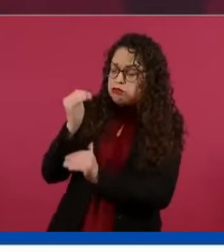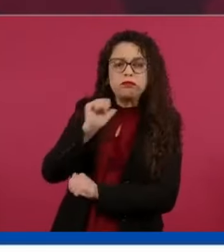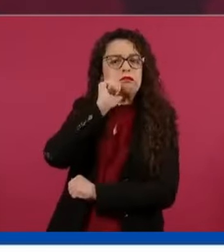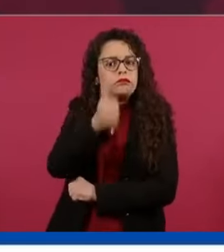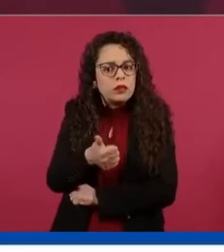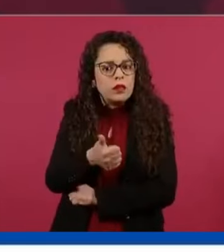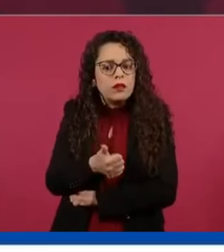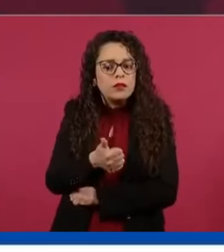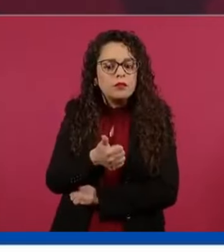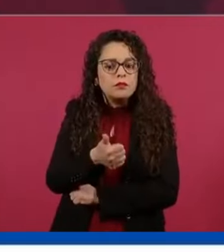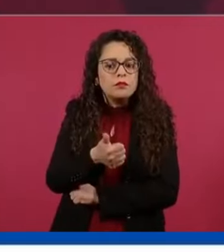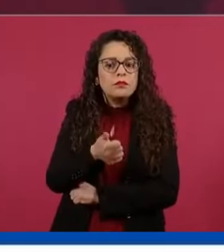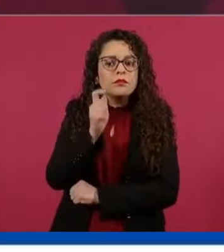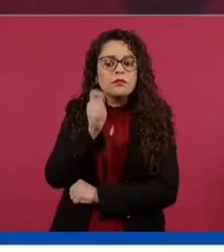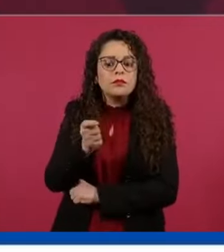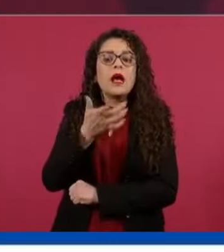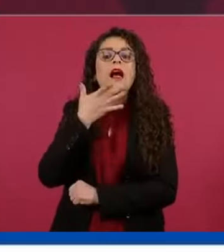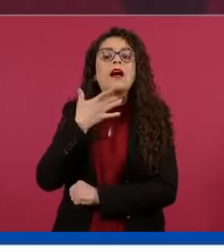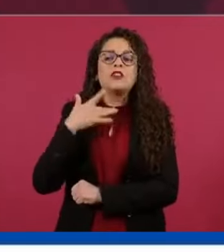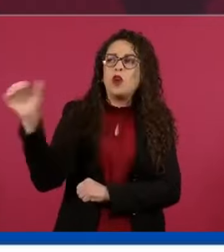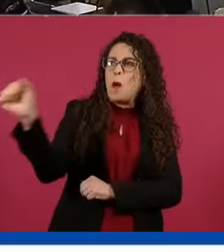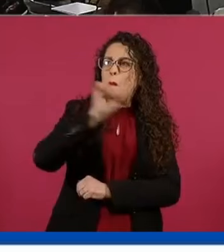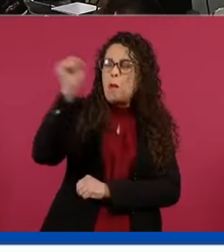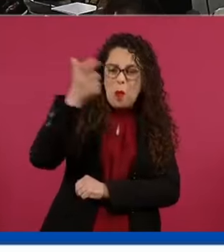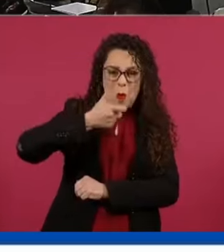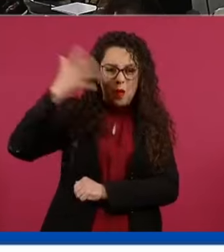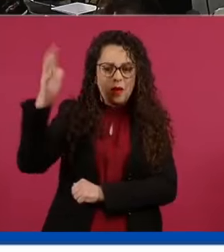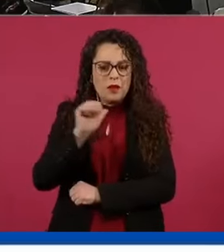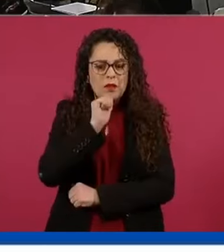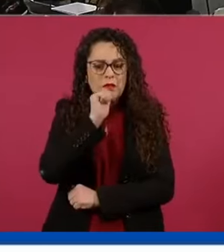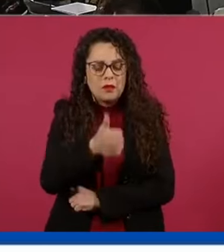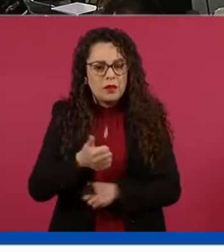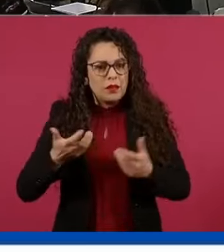habido gasolinazos, si no hemos endeudado al país,